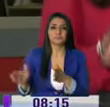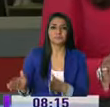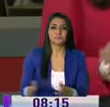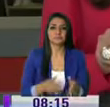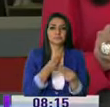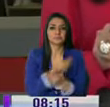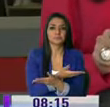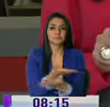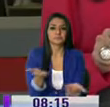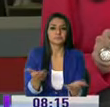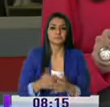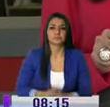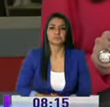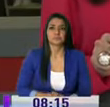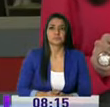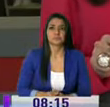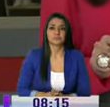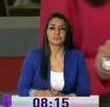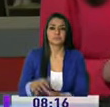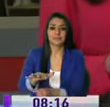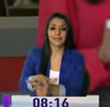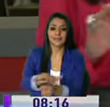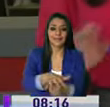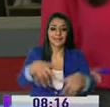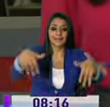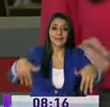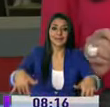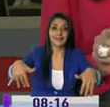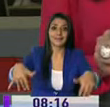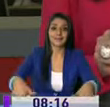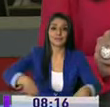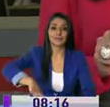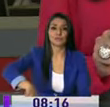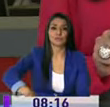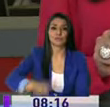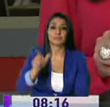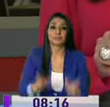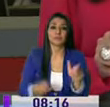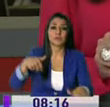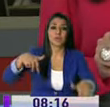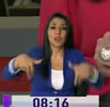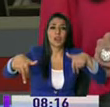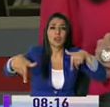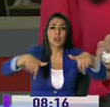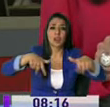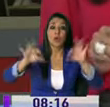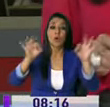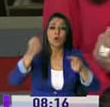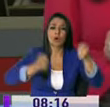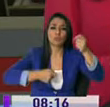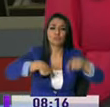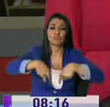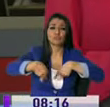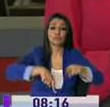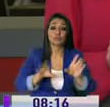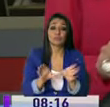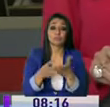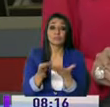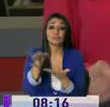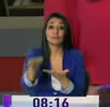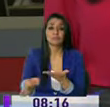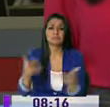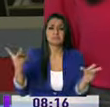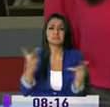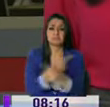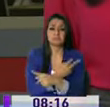Y ahora les contamos que el robo de tapas de alcantarillado pone en riesgo a los peatones y conductores del sector del Comité del Pueblo, esto al norte de Quito.